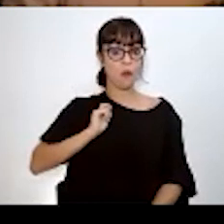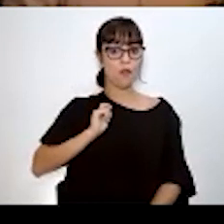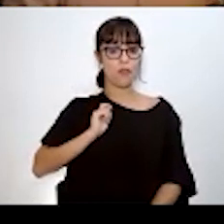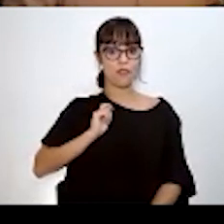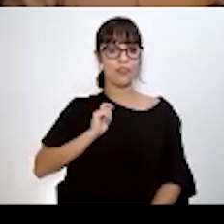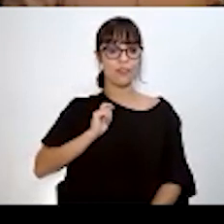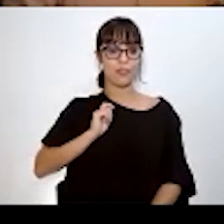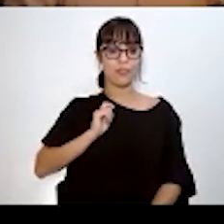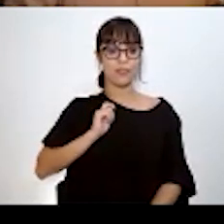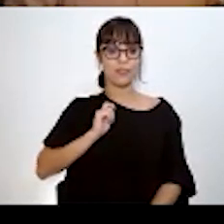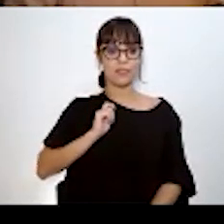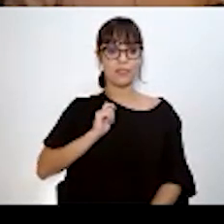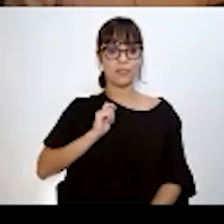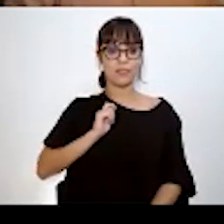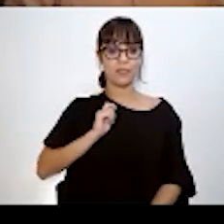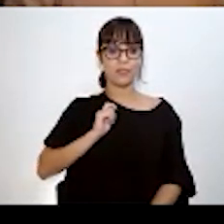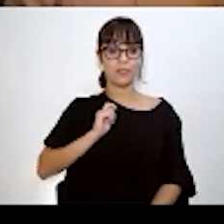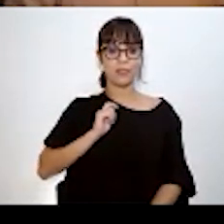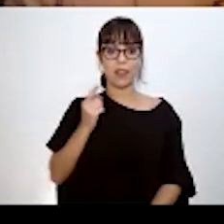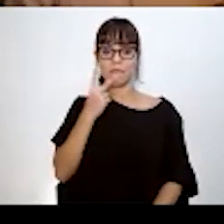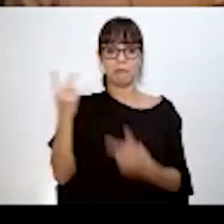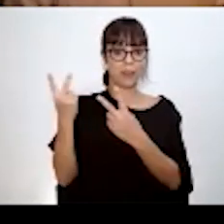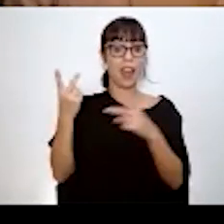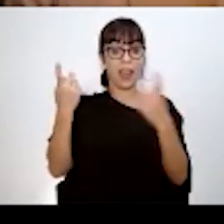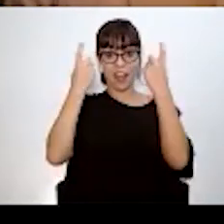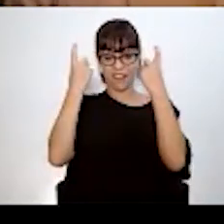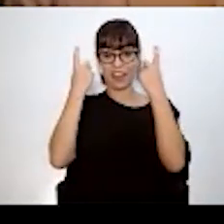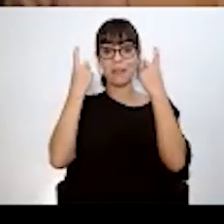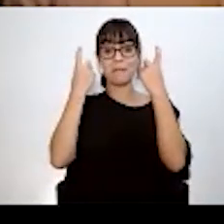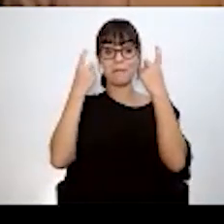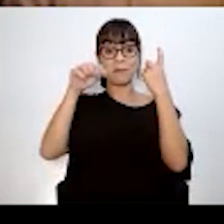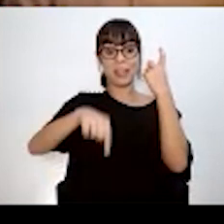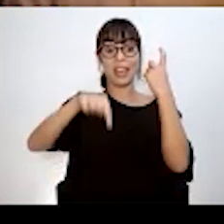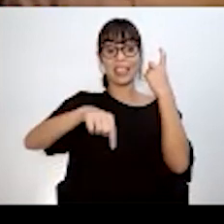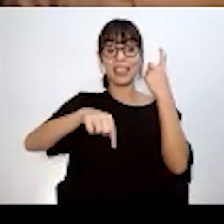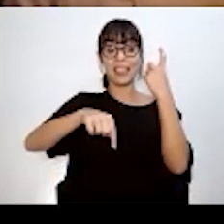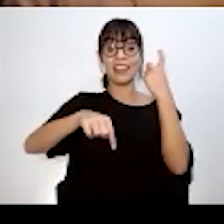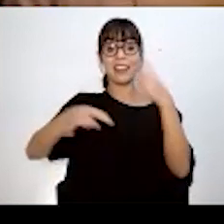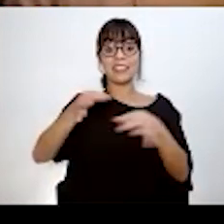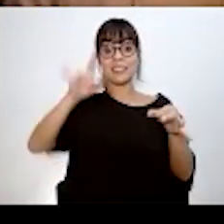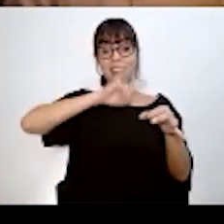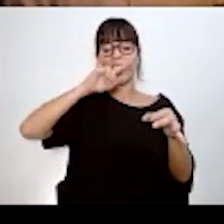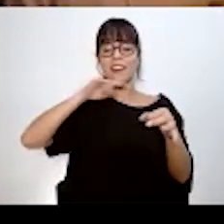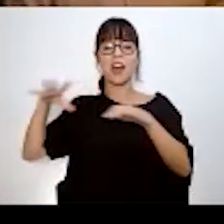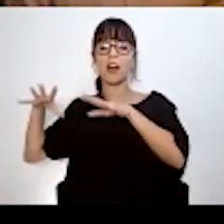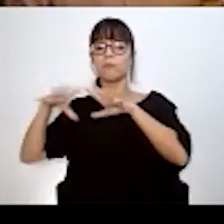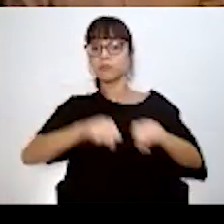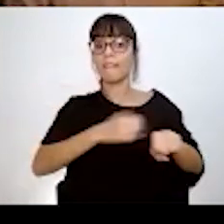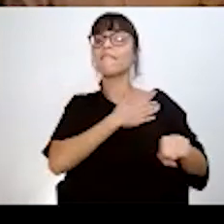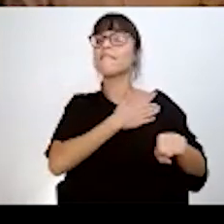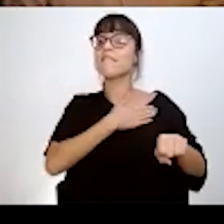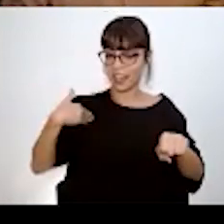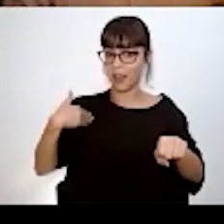cabra ilustrando, lo que nos encontramos es que en este territorio hubo una intención de colonizar. Es decir,